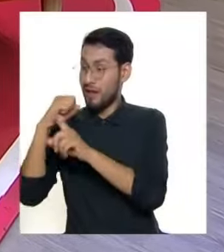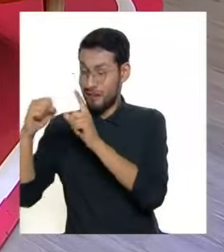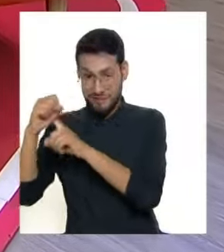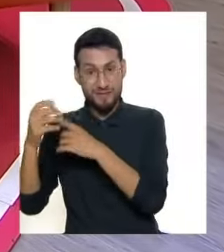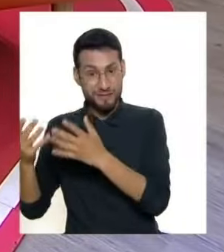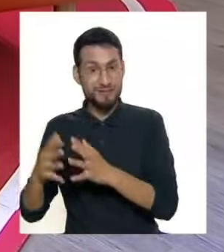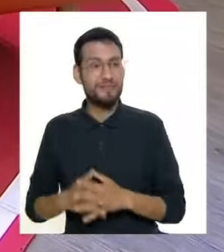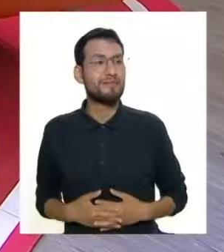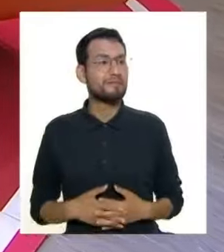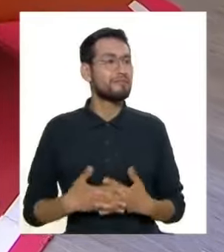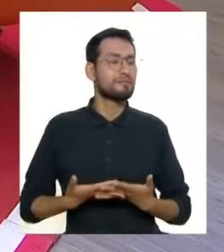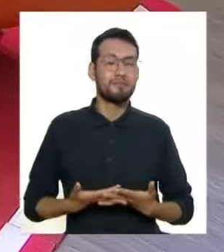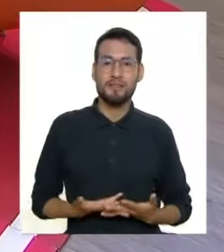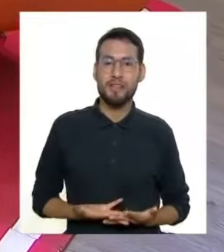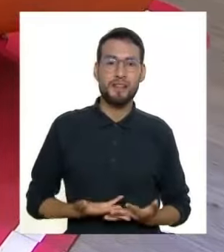están,